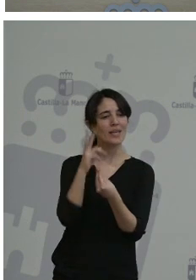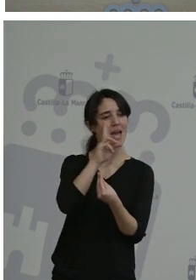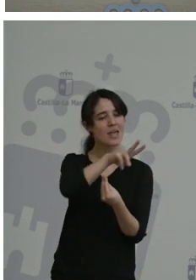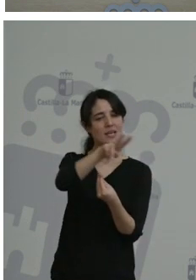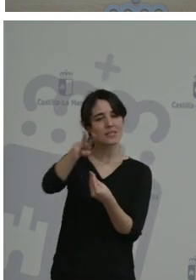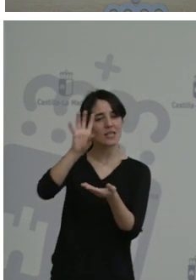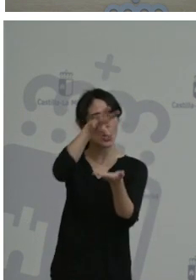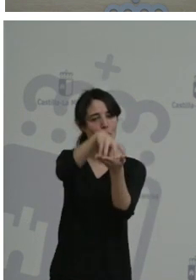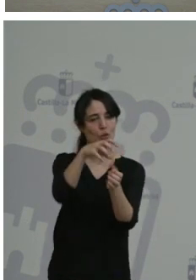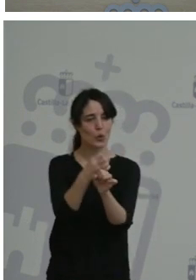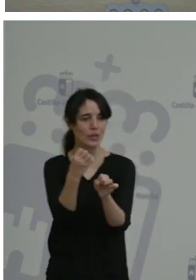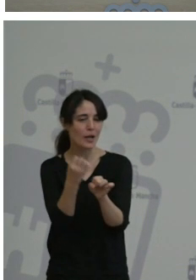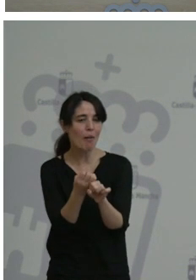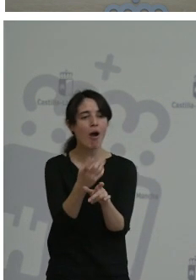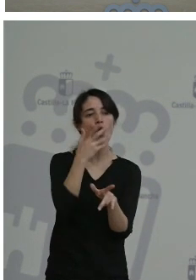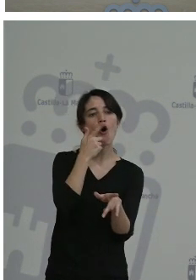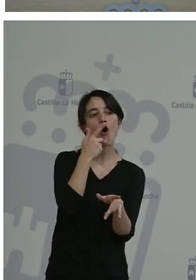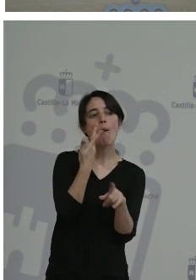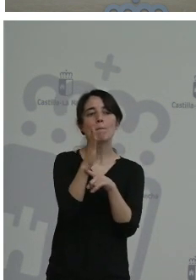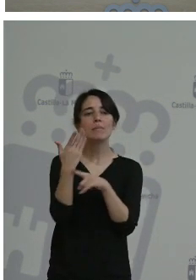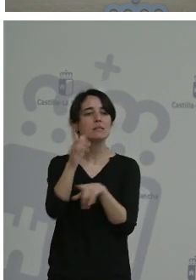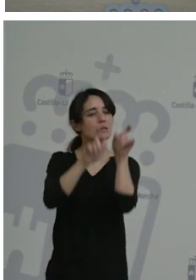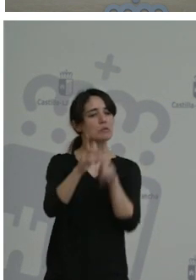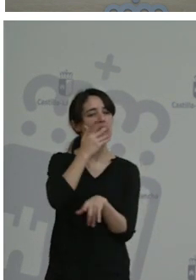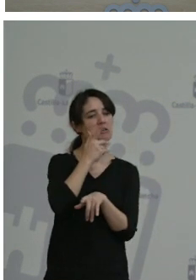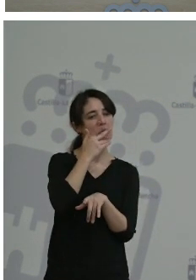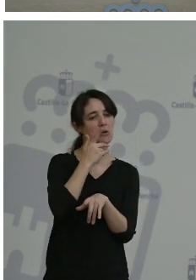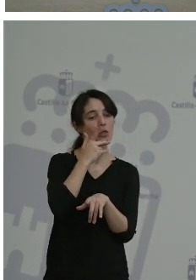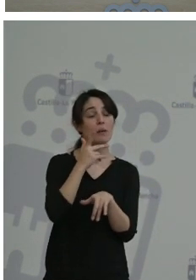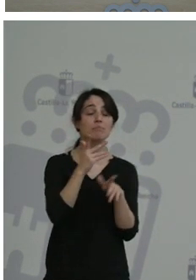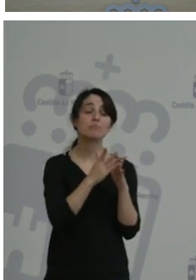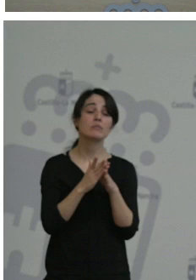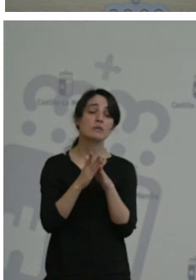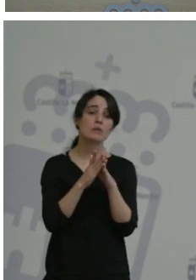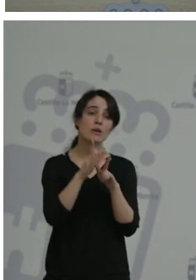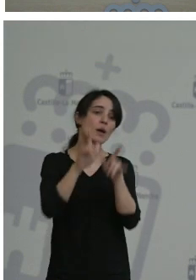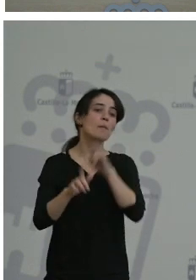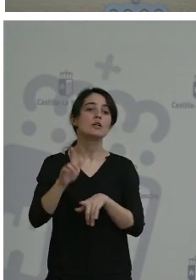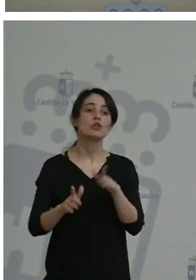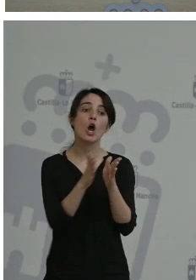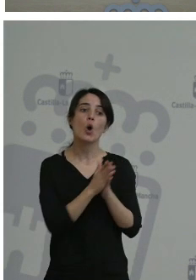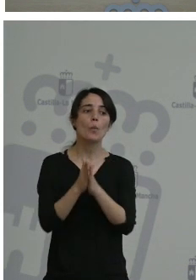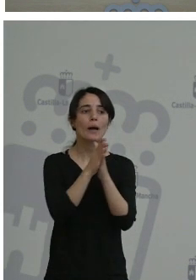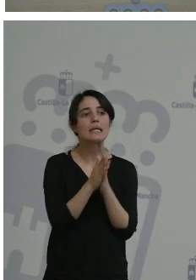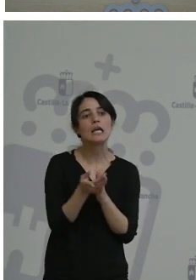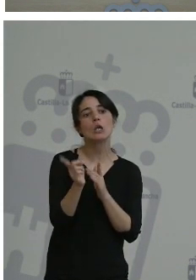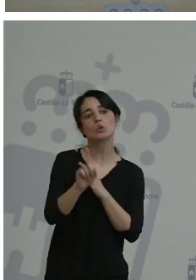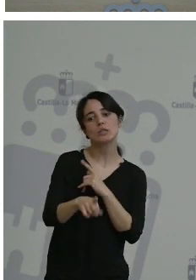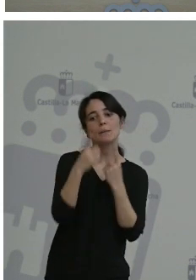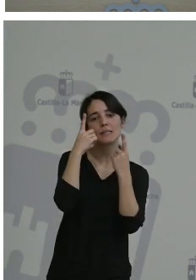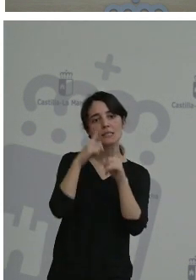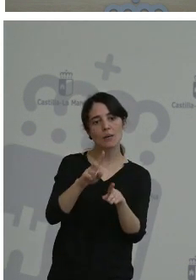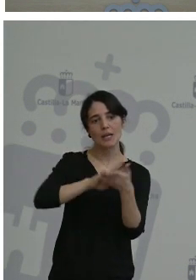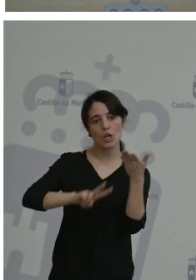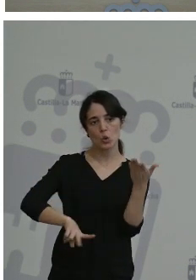trabajo, que pueda tener las funciones que tiene que realizar en lectura fácil. En definitiva, pues lo que nos gustaría